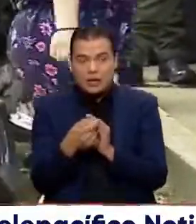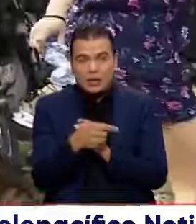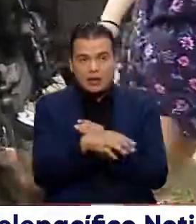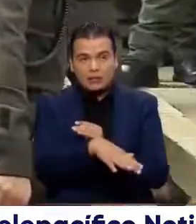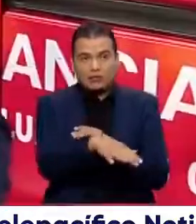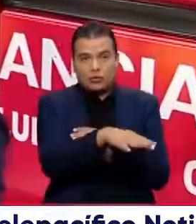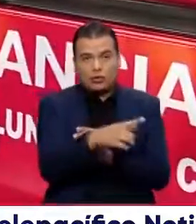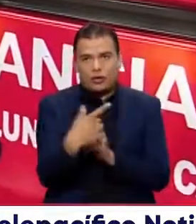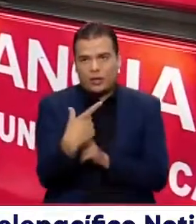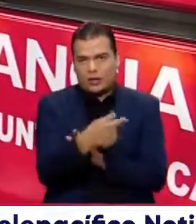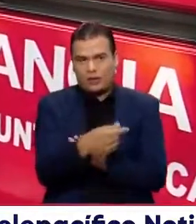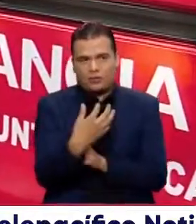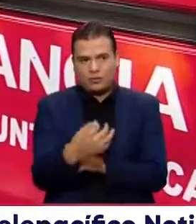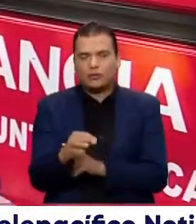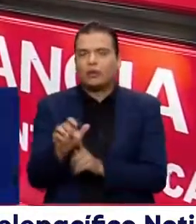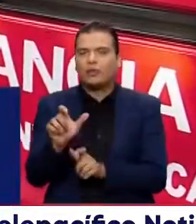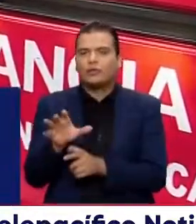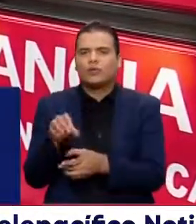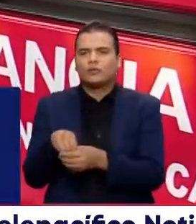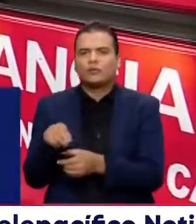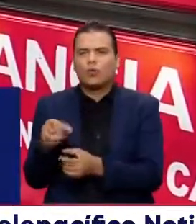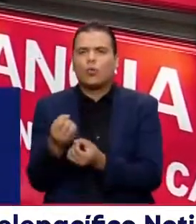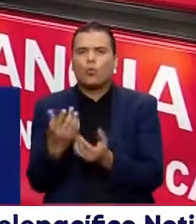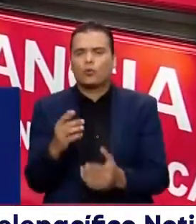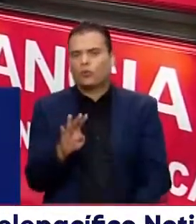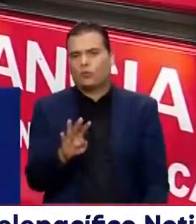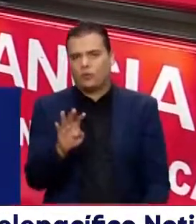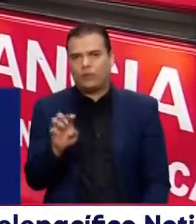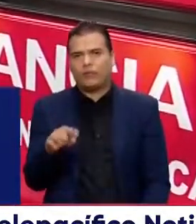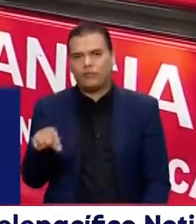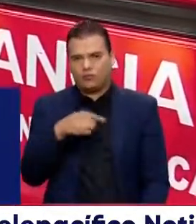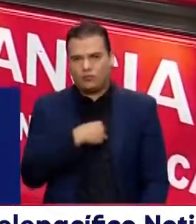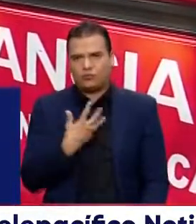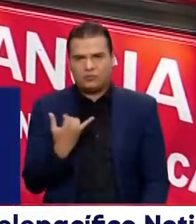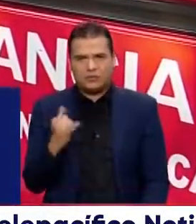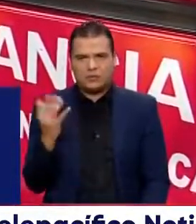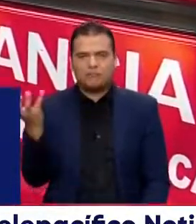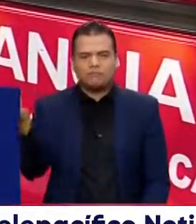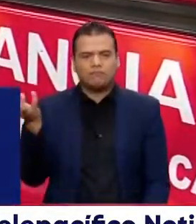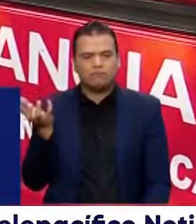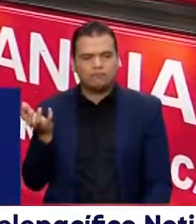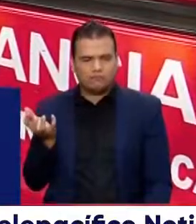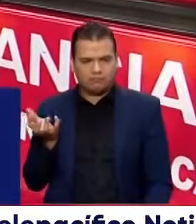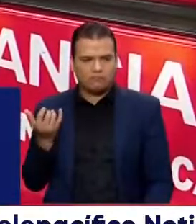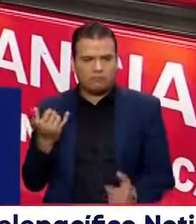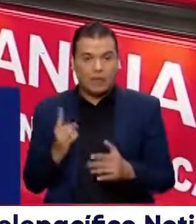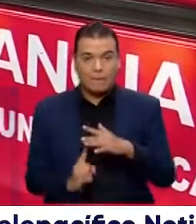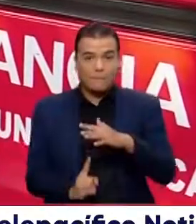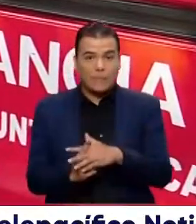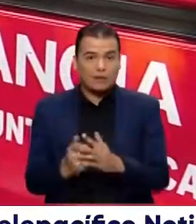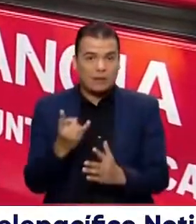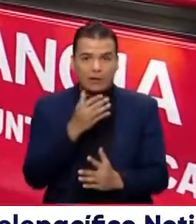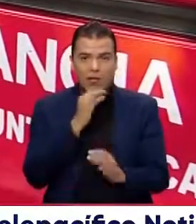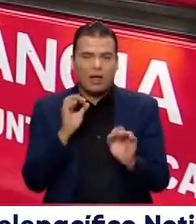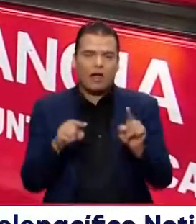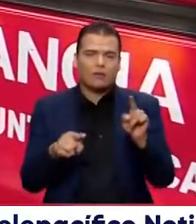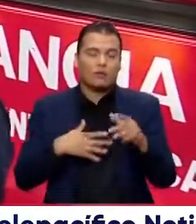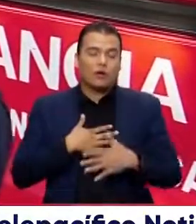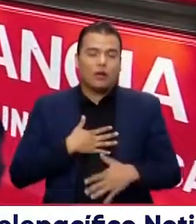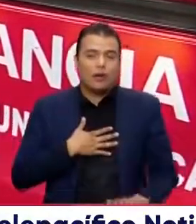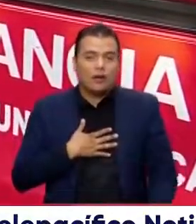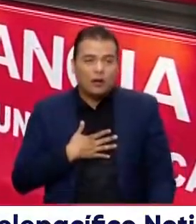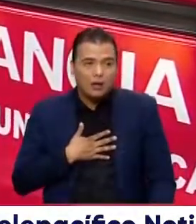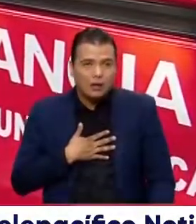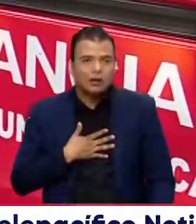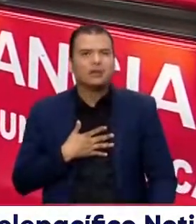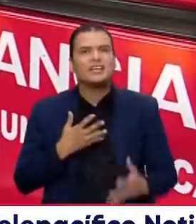los retenidos, 49 personas que estaban allí privadas de su libertad, todas están sin novedad, algunas pues sí alcanzaban a inhalar algo de humo,